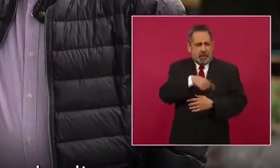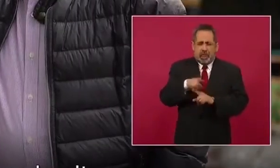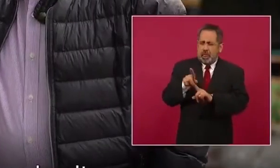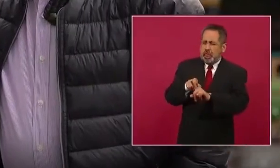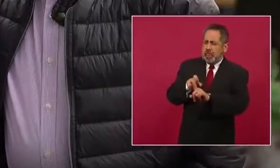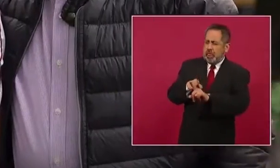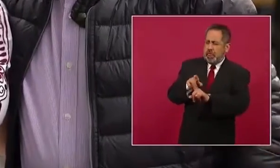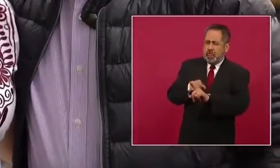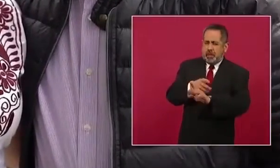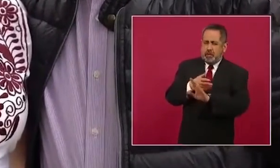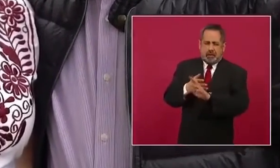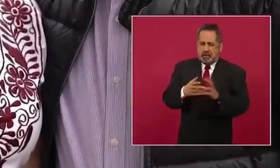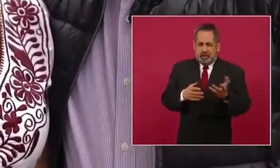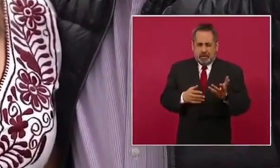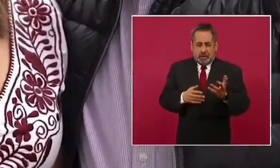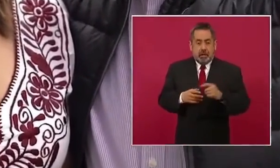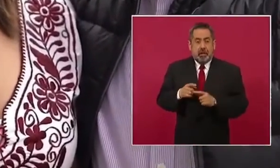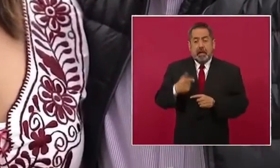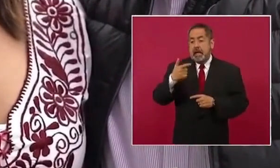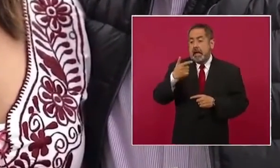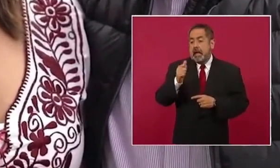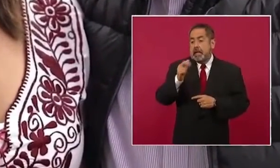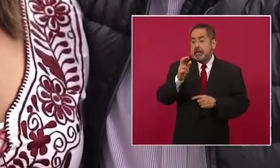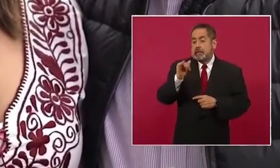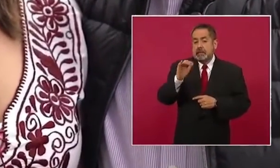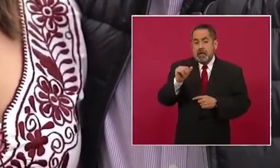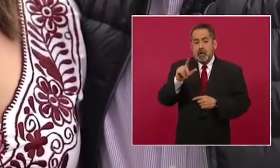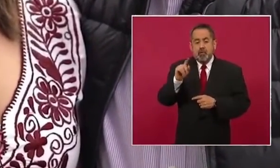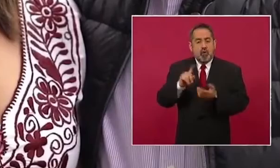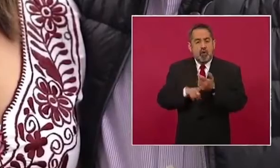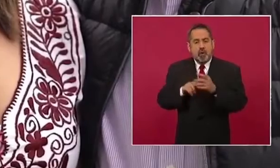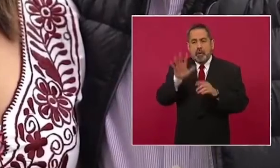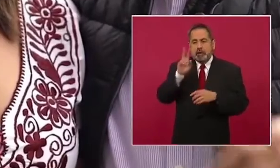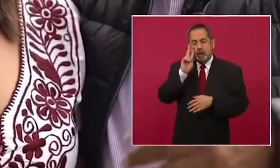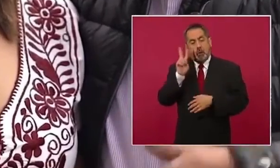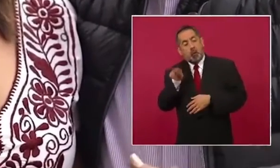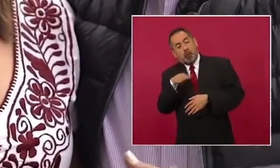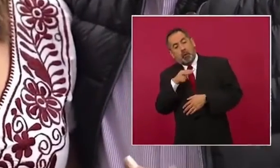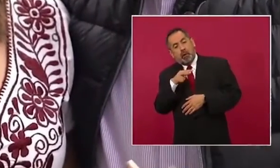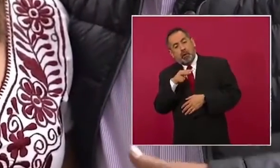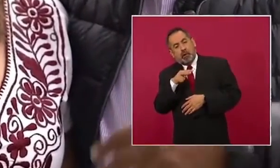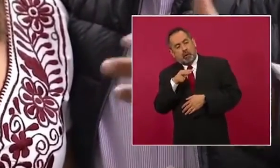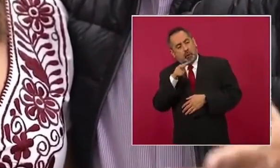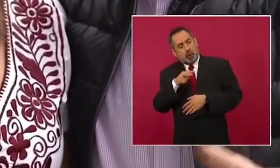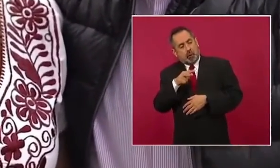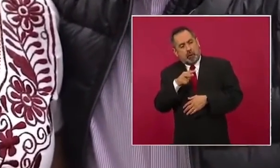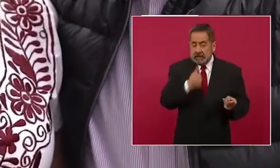ella va a estar a la altura de ustedes, de las circunstancias, y les va a